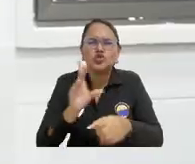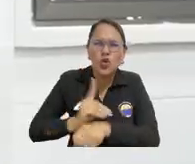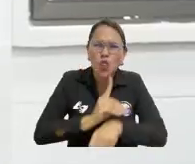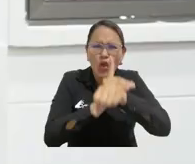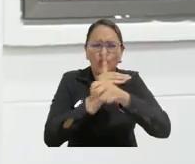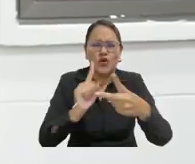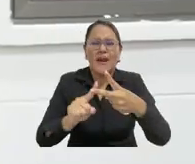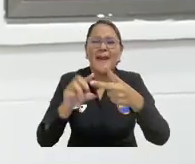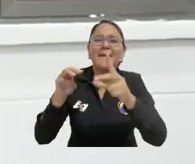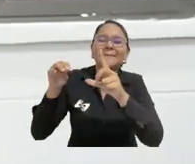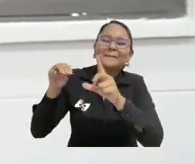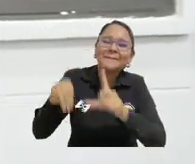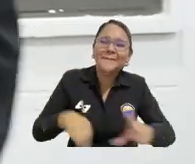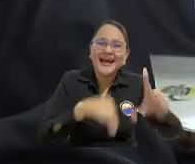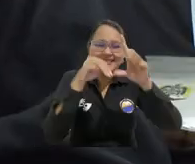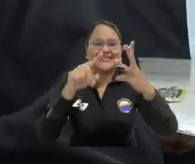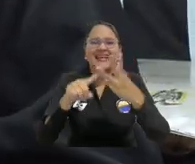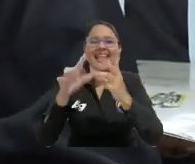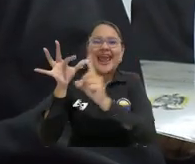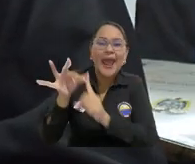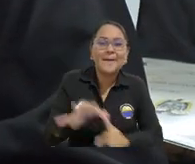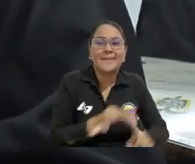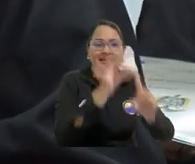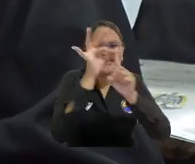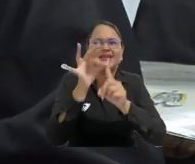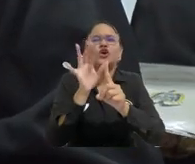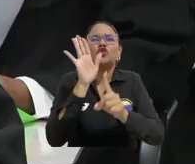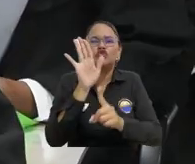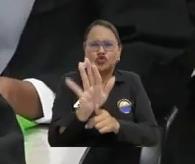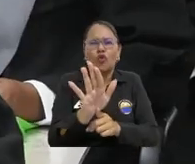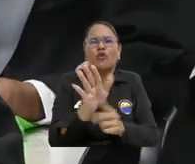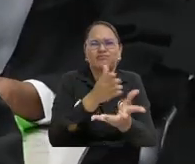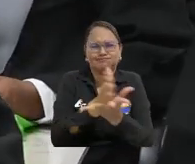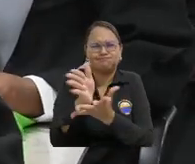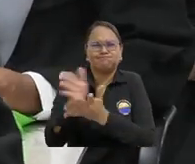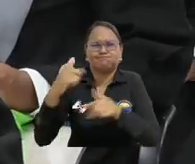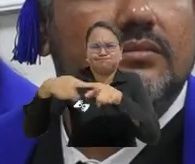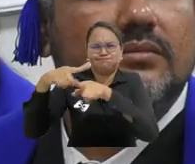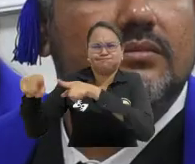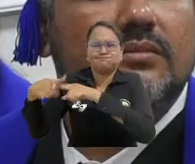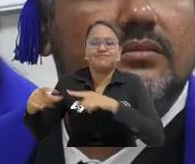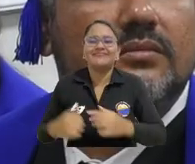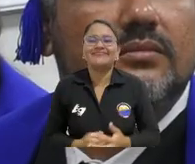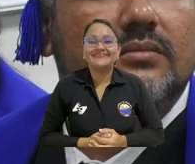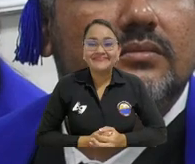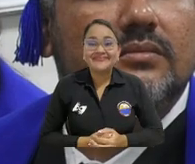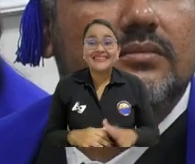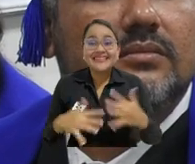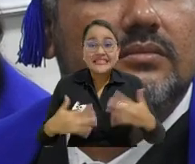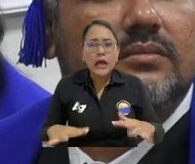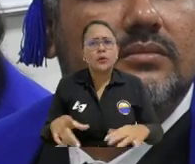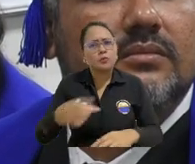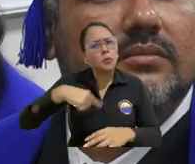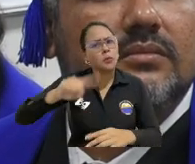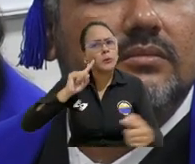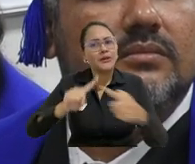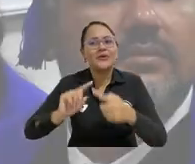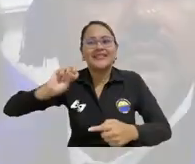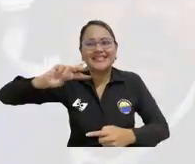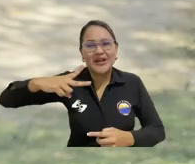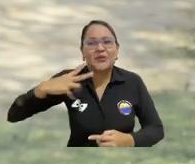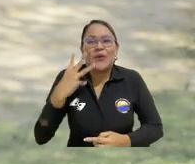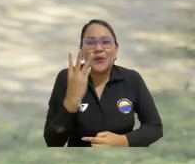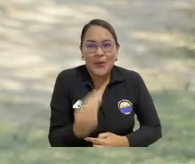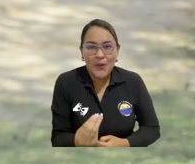los acredita como doctores, magísteres y especialistas en diferentes áreas del conocimiento. Logramos aplicar al Bicentenario a la Segunda